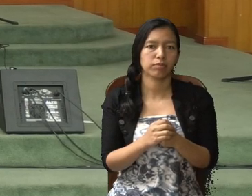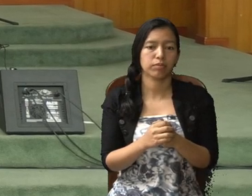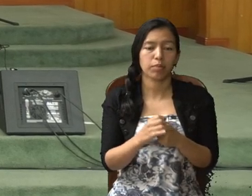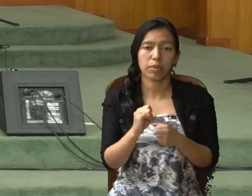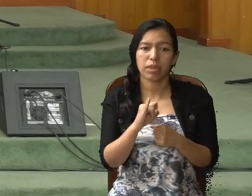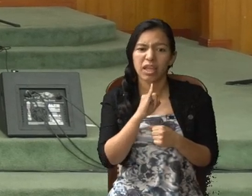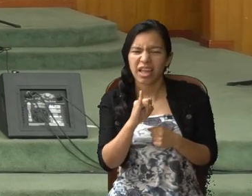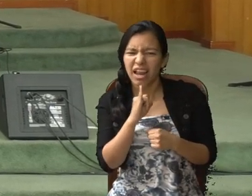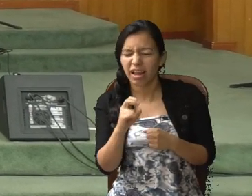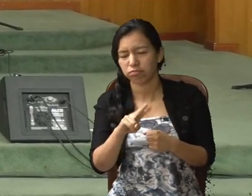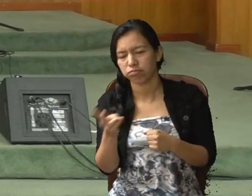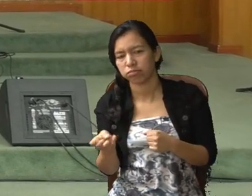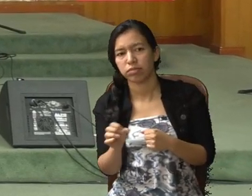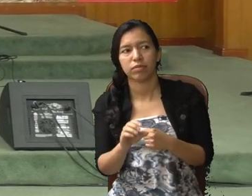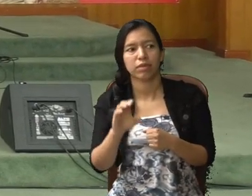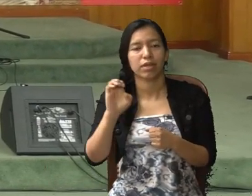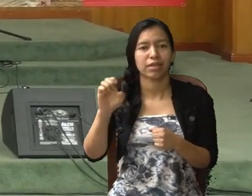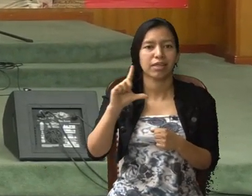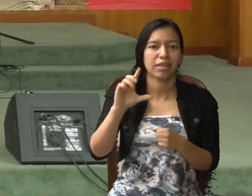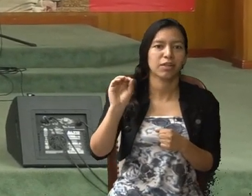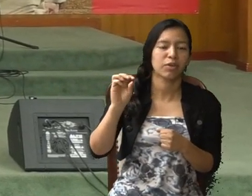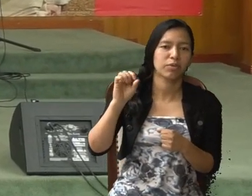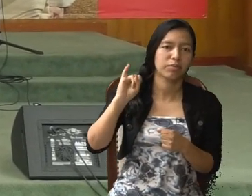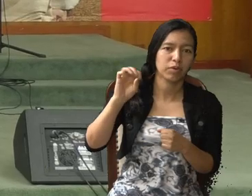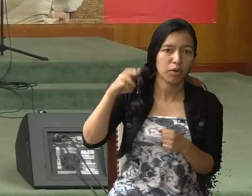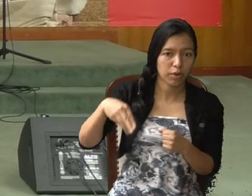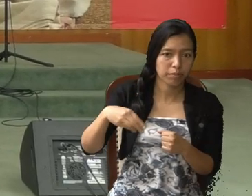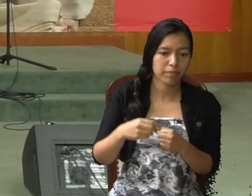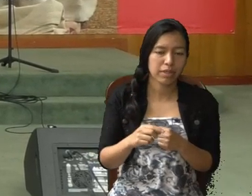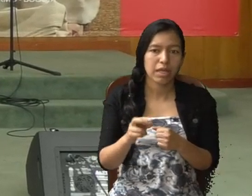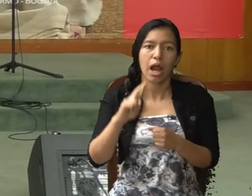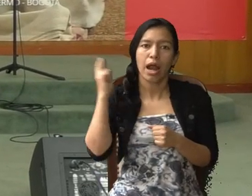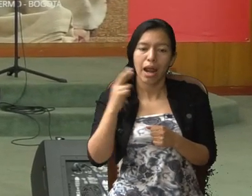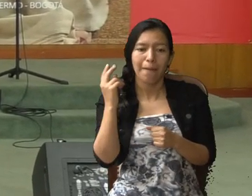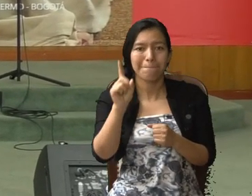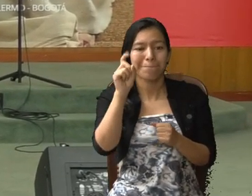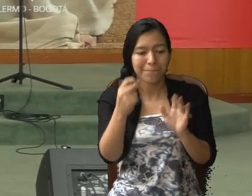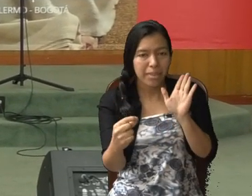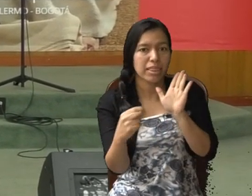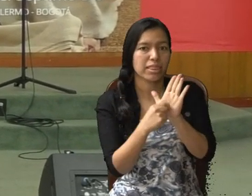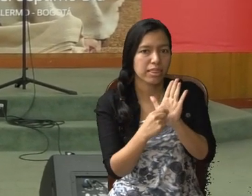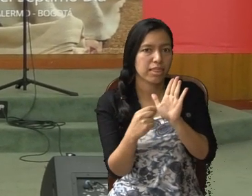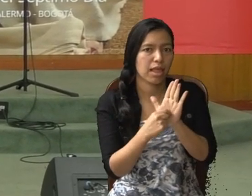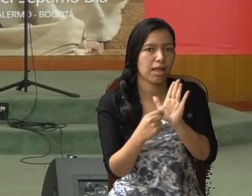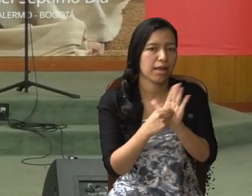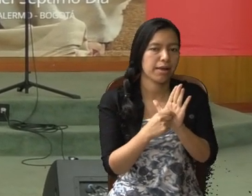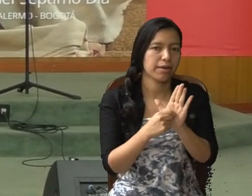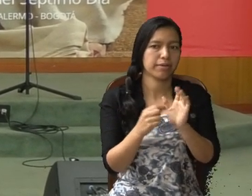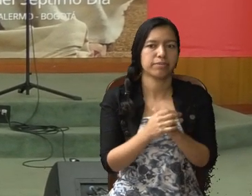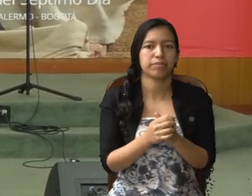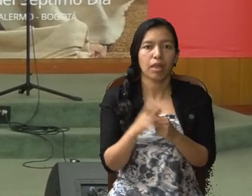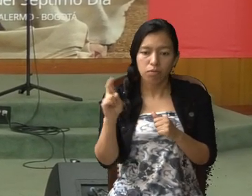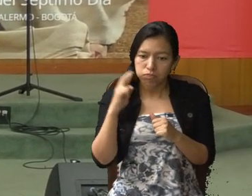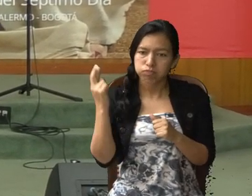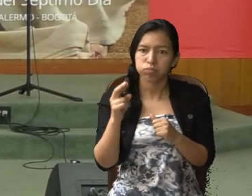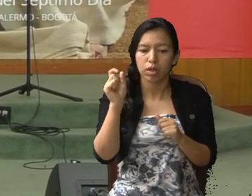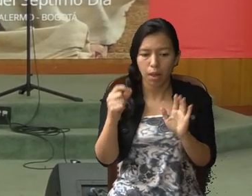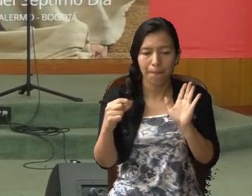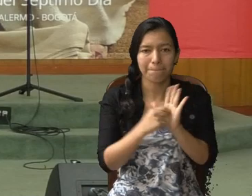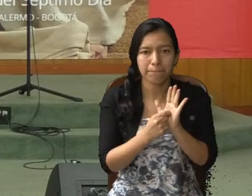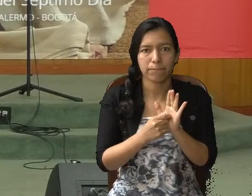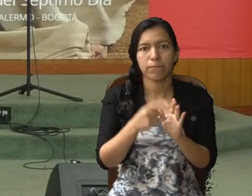Elohim? Casi se me olvida. Elohim se repite 6 veces en los primeros 6 versículos de la Biblia. 6 veces Padre,